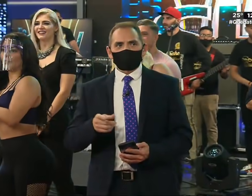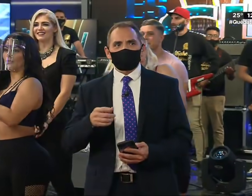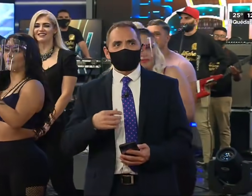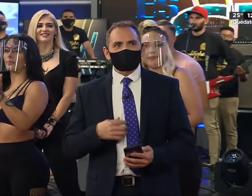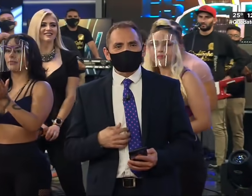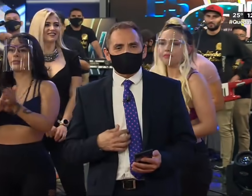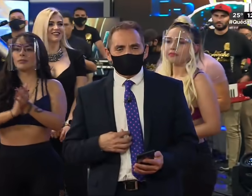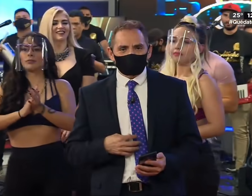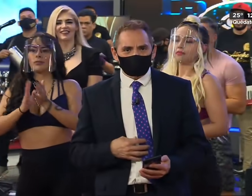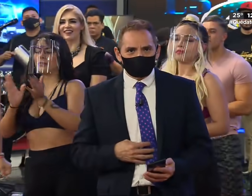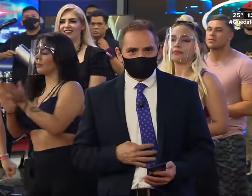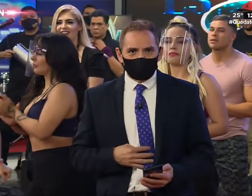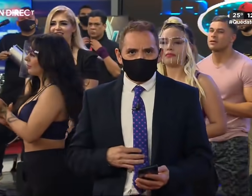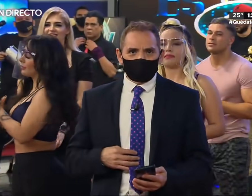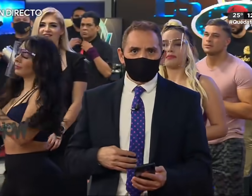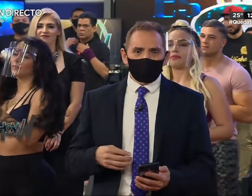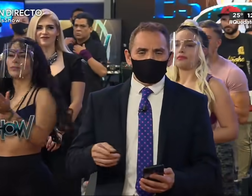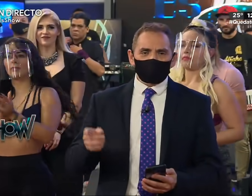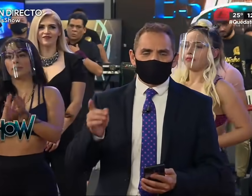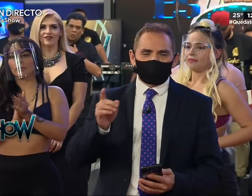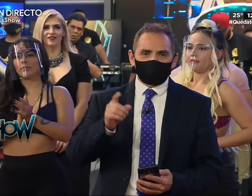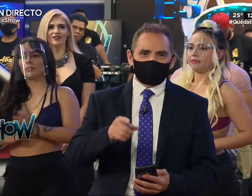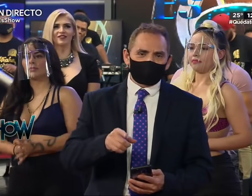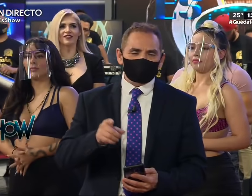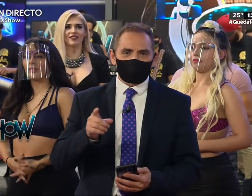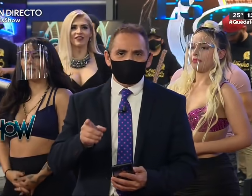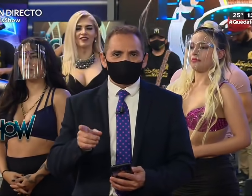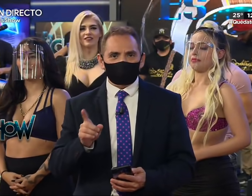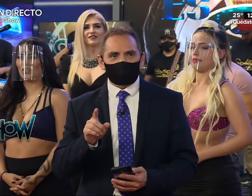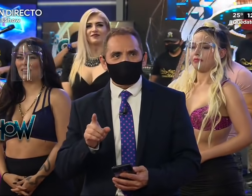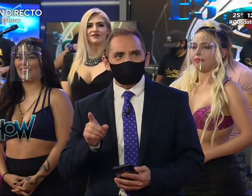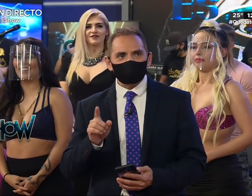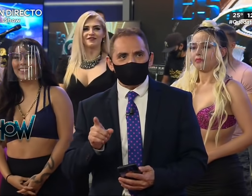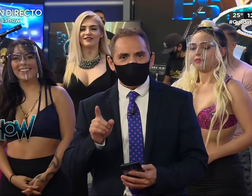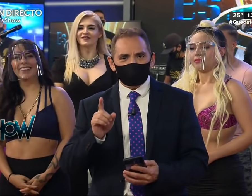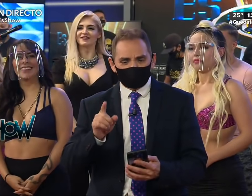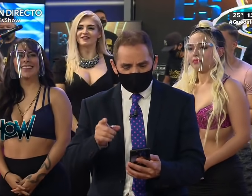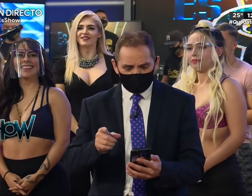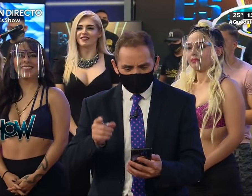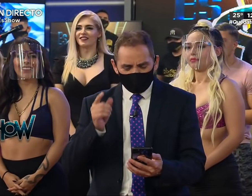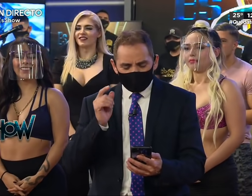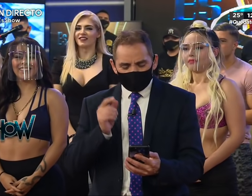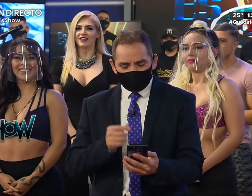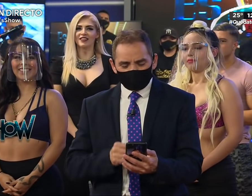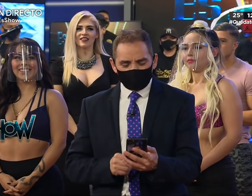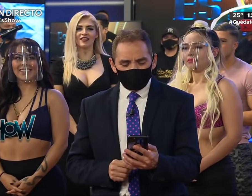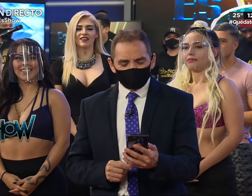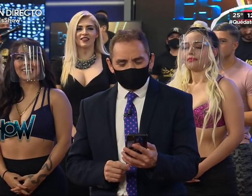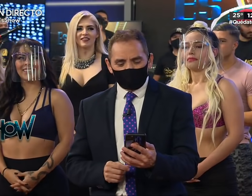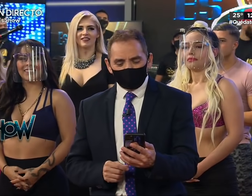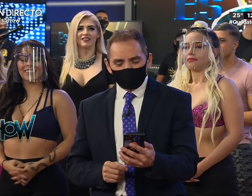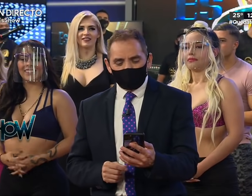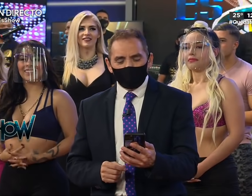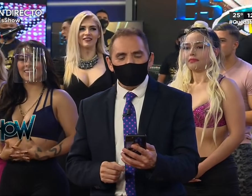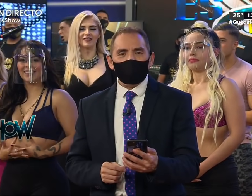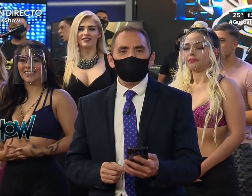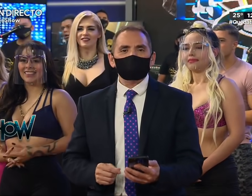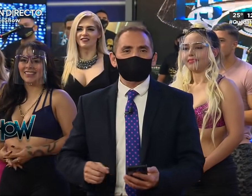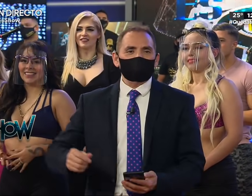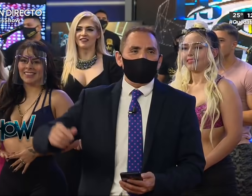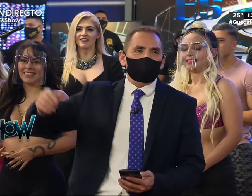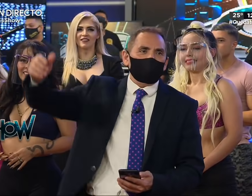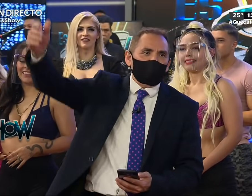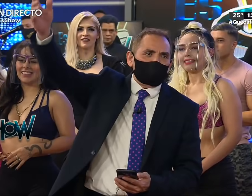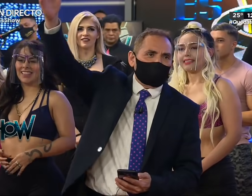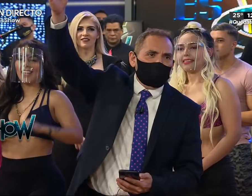En un rato más estará con nosotros Ludivina Lugo. Si quieren mandar las preguntas con el hashtag ¡Eso! Gracias, amigos de la colonia Morelos